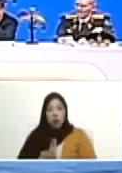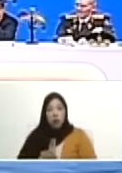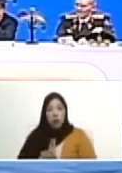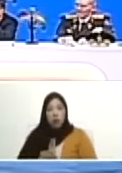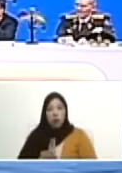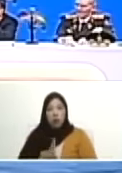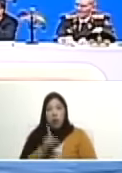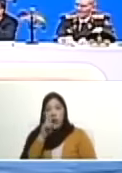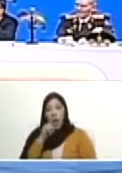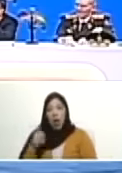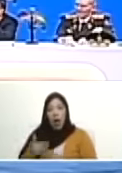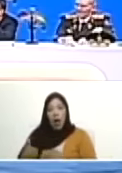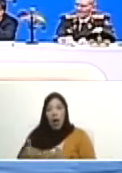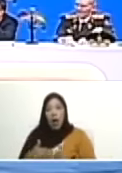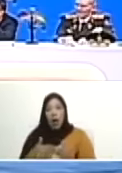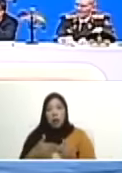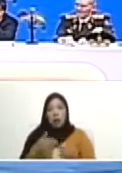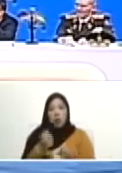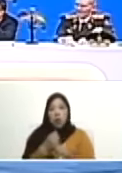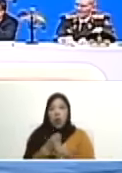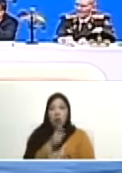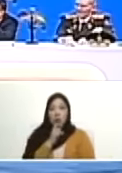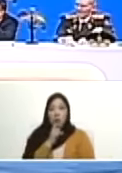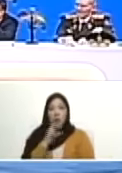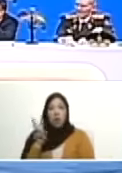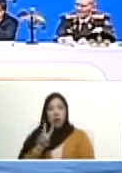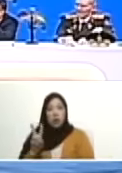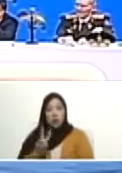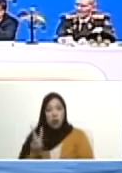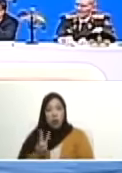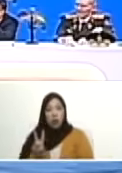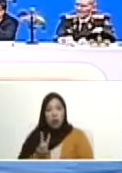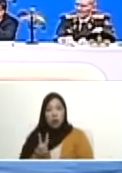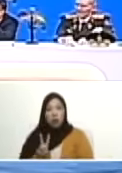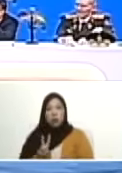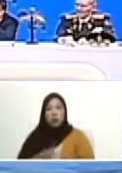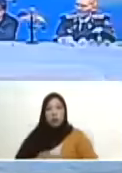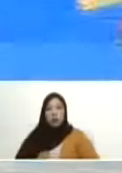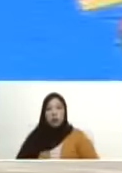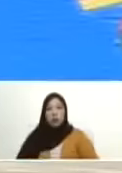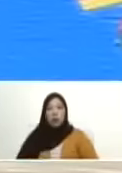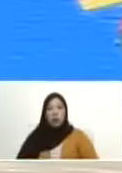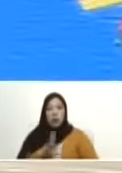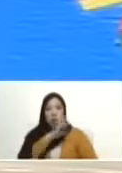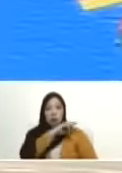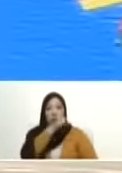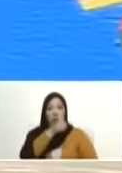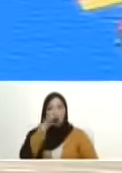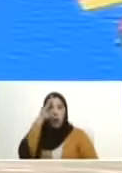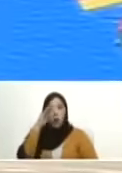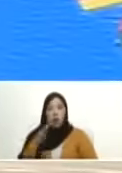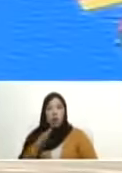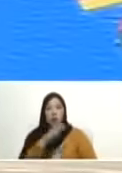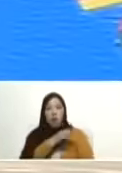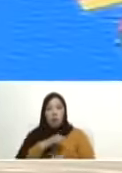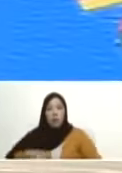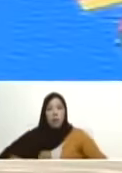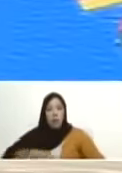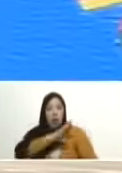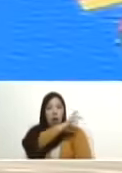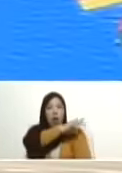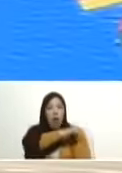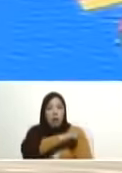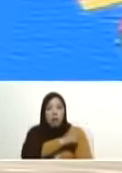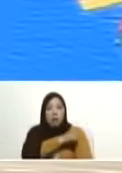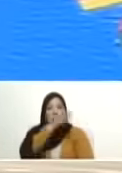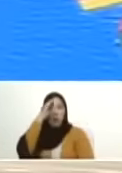y en aguas incontrovertiblemente venezolanas. Y como comandante en jefe de la Fuerza Armada,